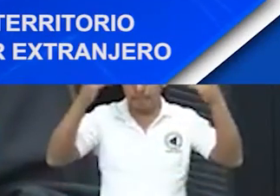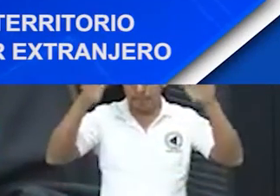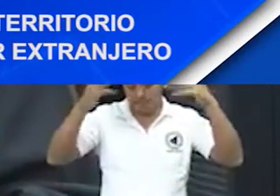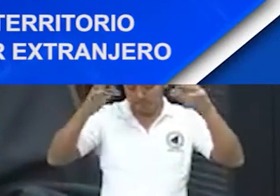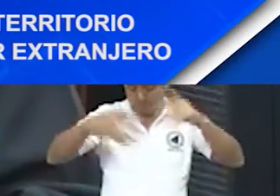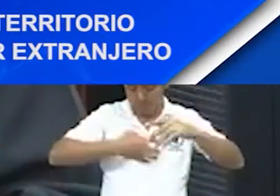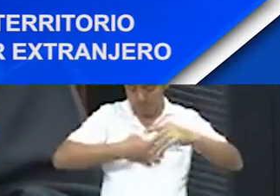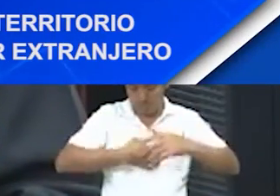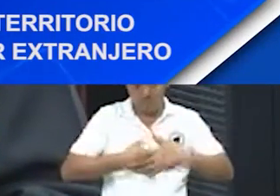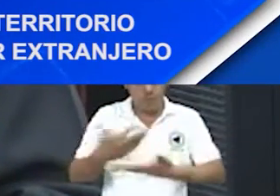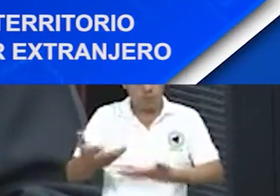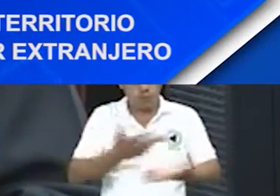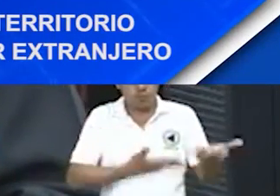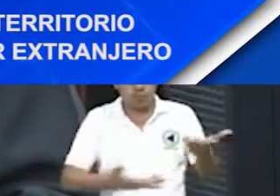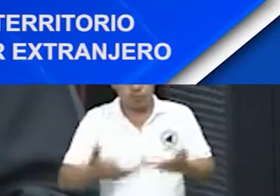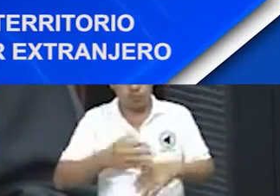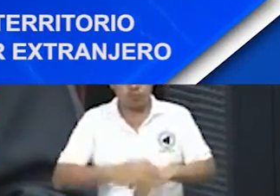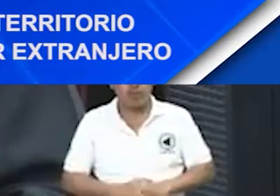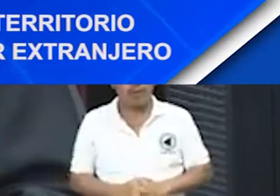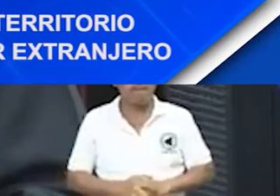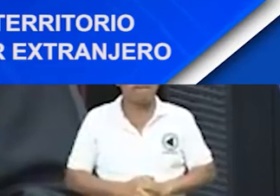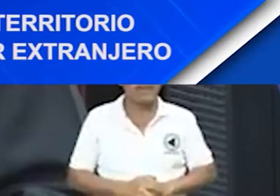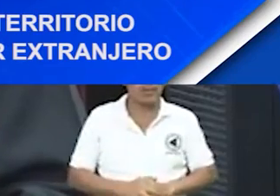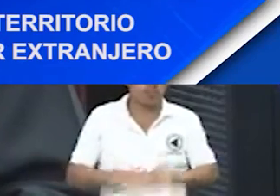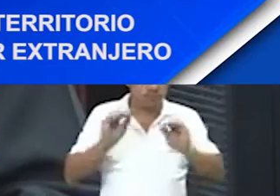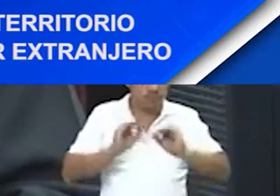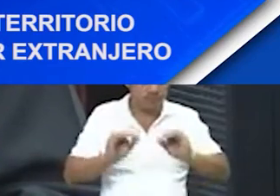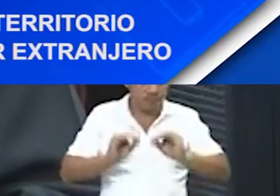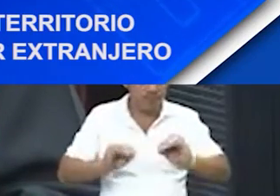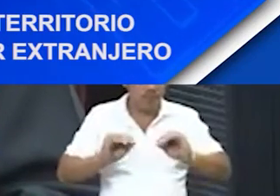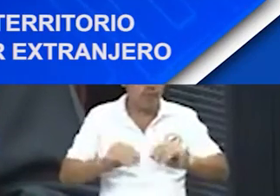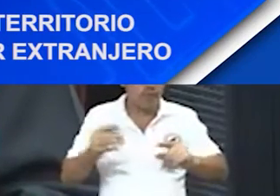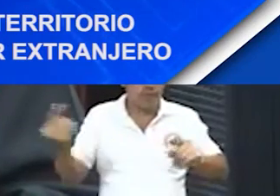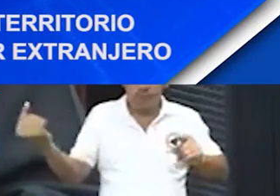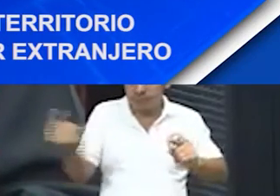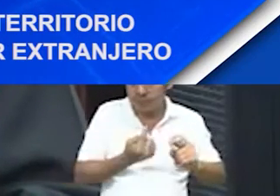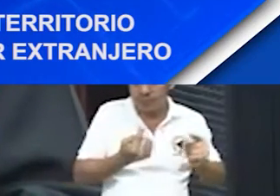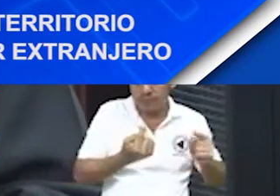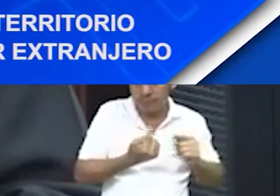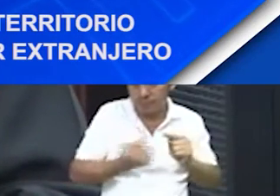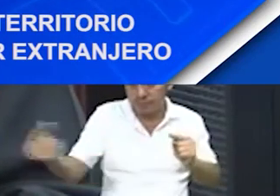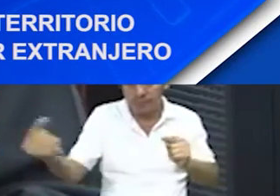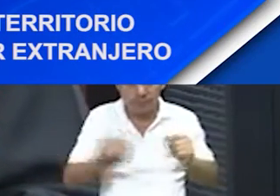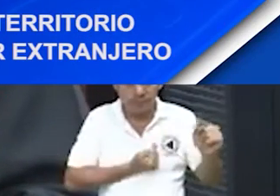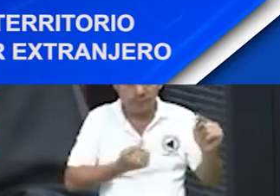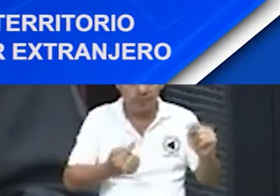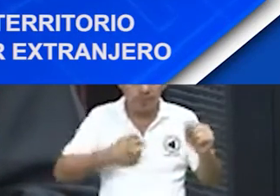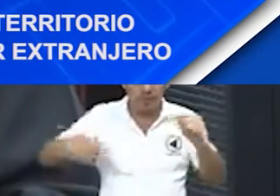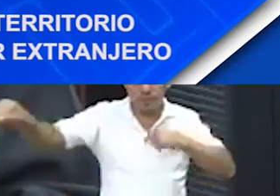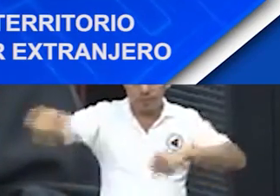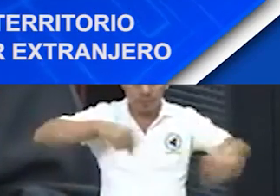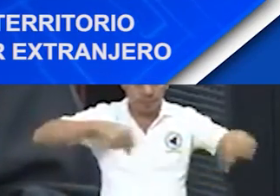Aplaudimos estos intercambios y adiestramiento de la entrada y salida de tropas para